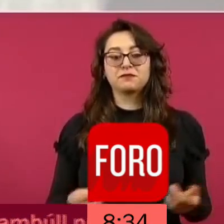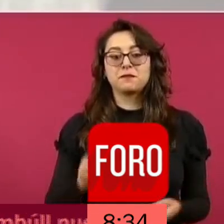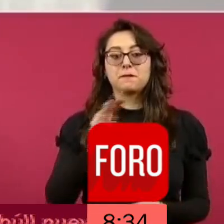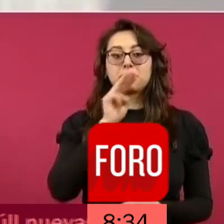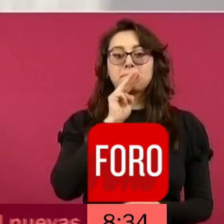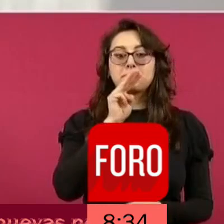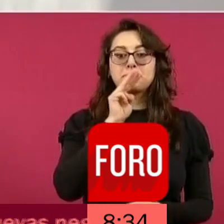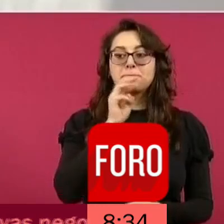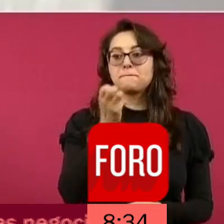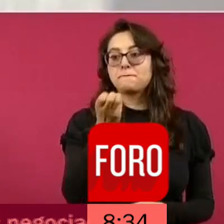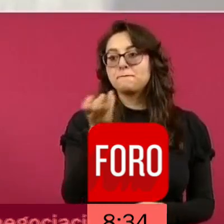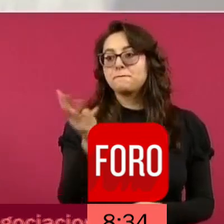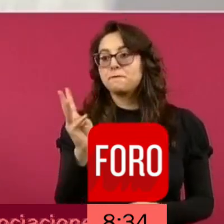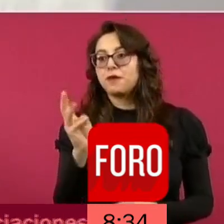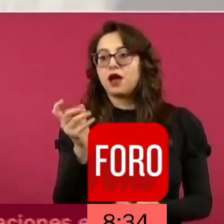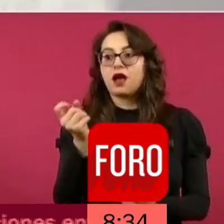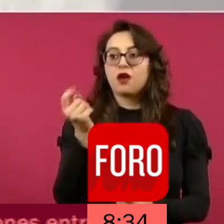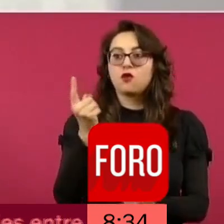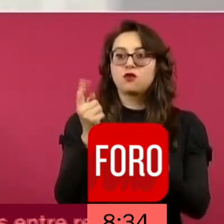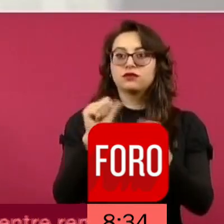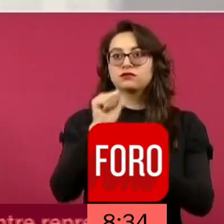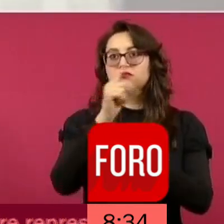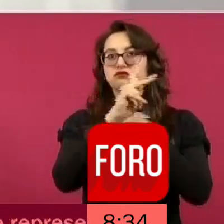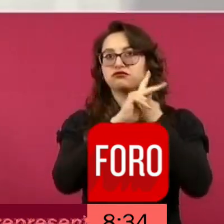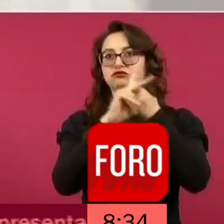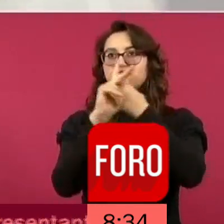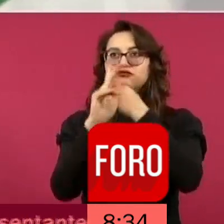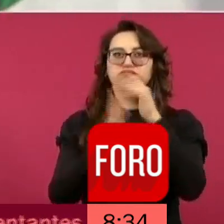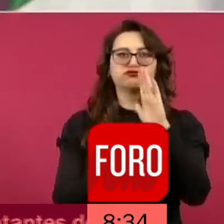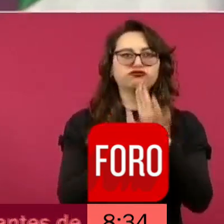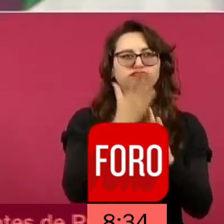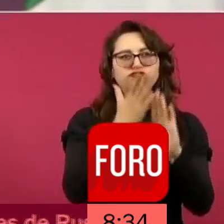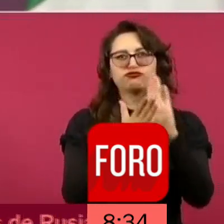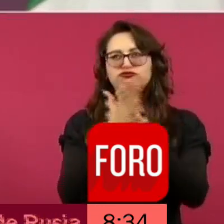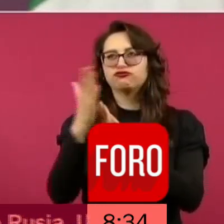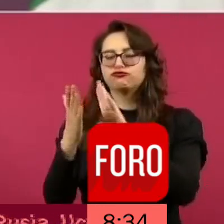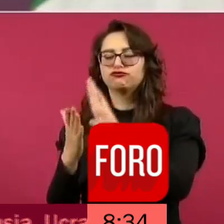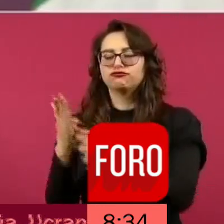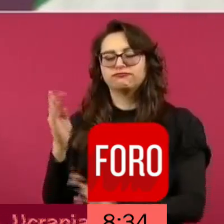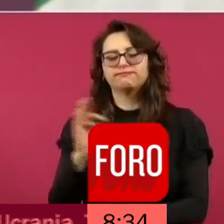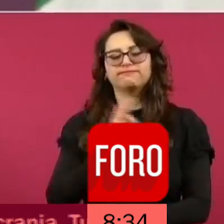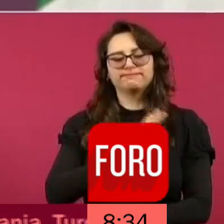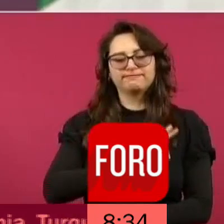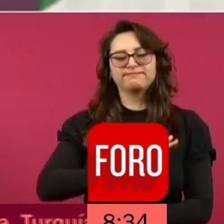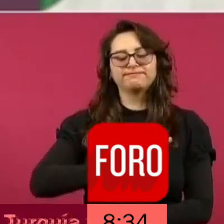todas las madres de México,